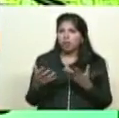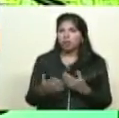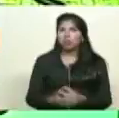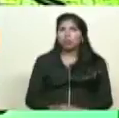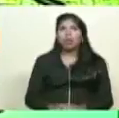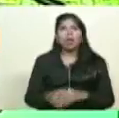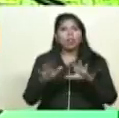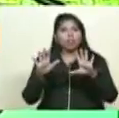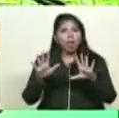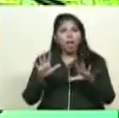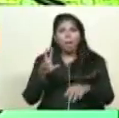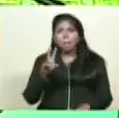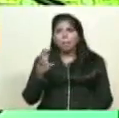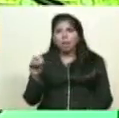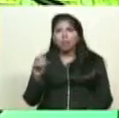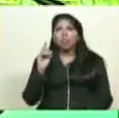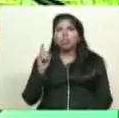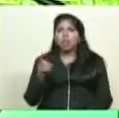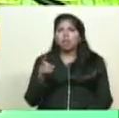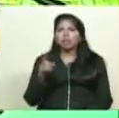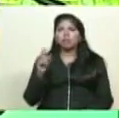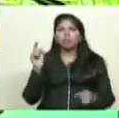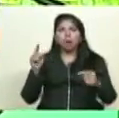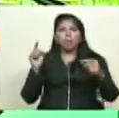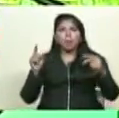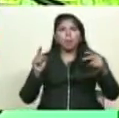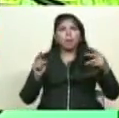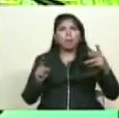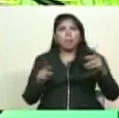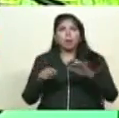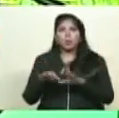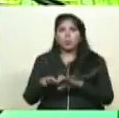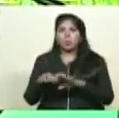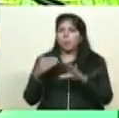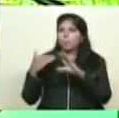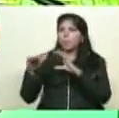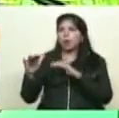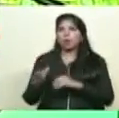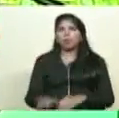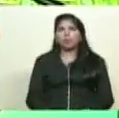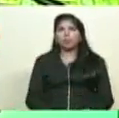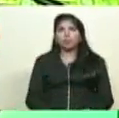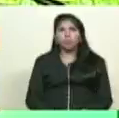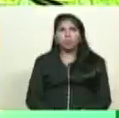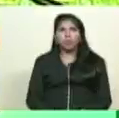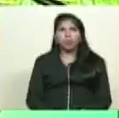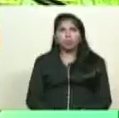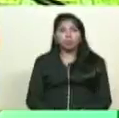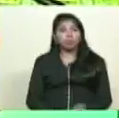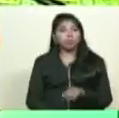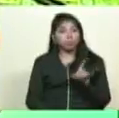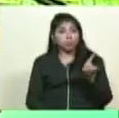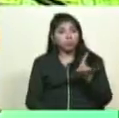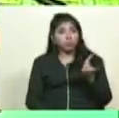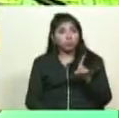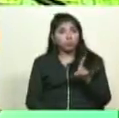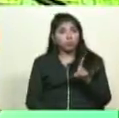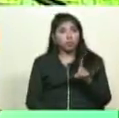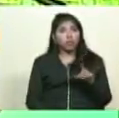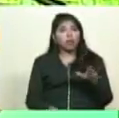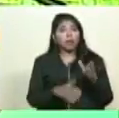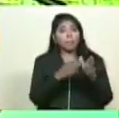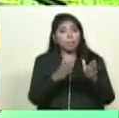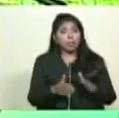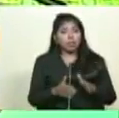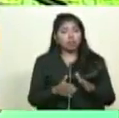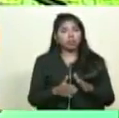10, 20 órdenes, a cumplirlas de una vez, y me las mandan por escrito. Ministro Jorge Márquez, aquí está el ministro de la presidencia,